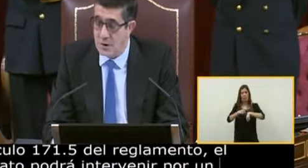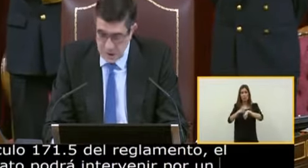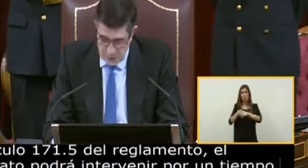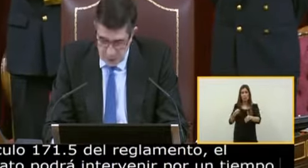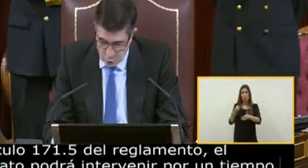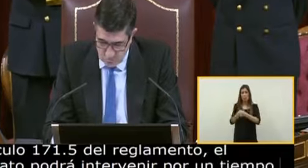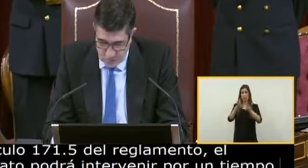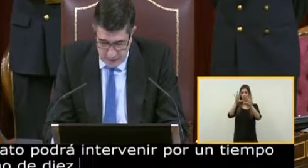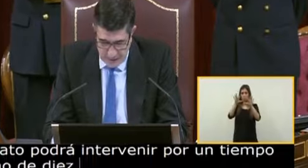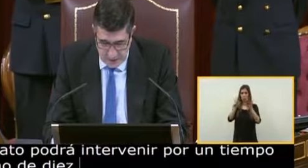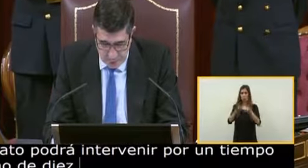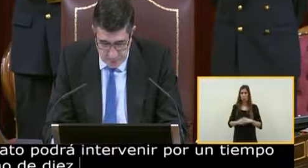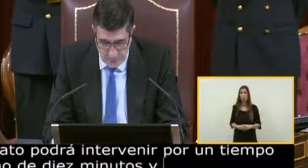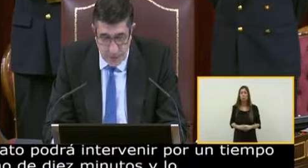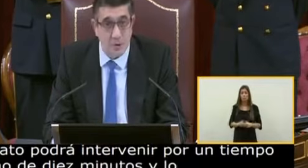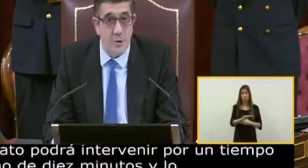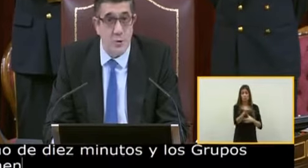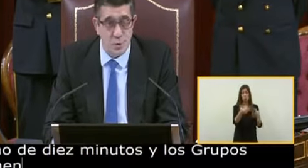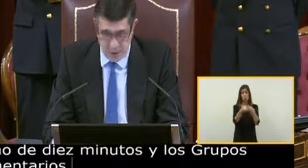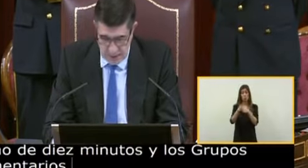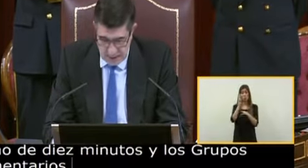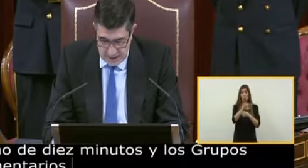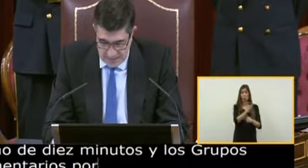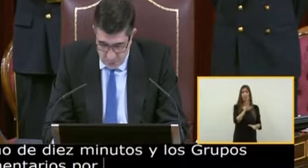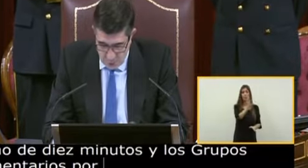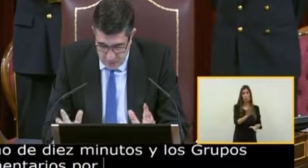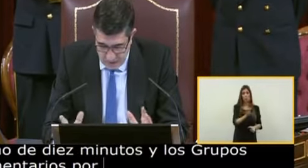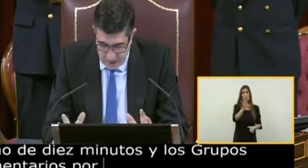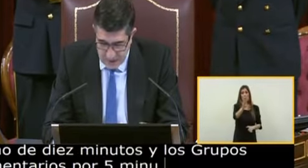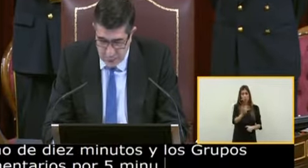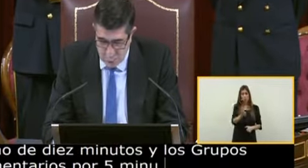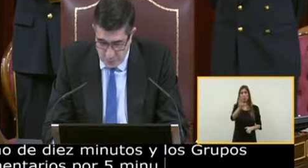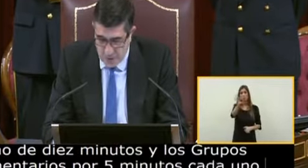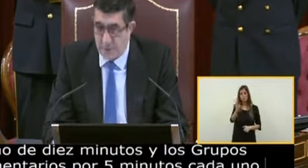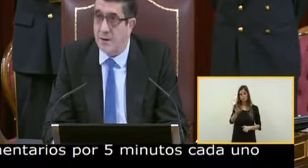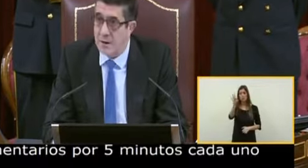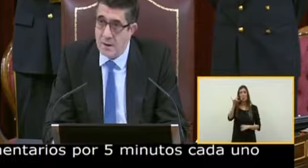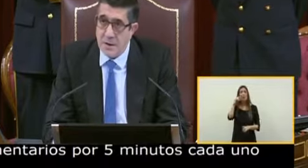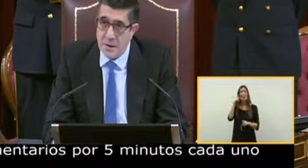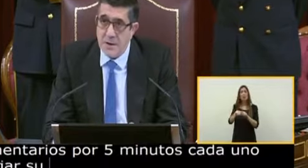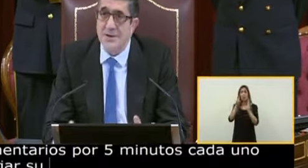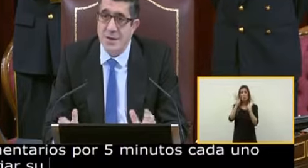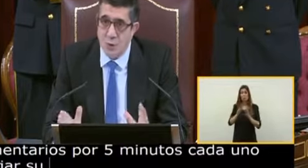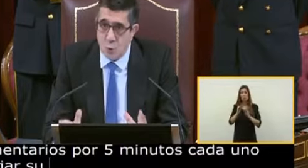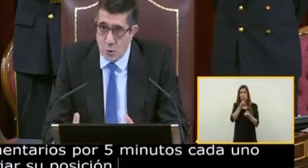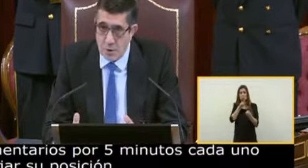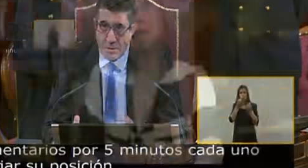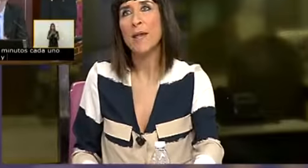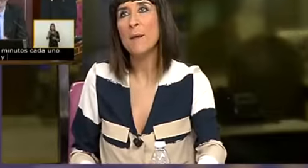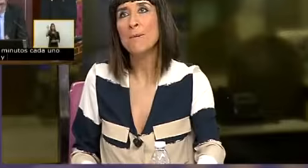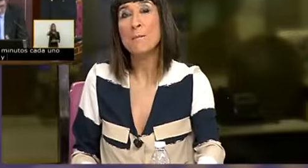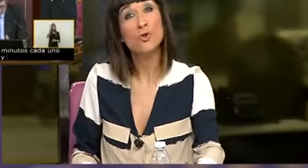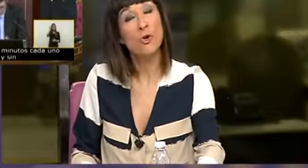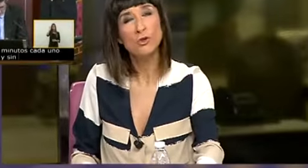minutos y los grupos parlamentarios por 5 minutos cada uno para fijar su Patxi posición. López, que está explicando el procedimiento de este pleno,